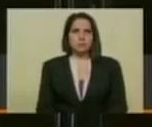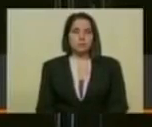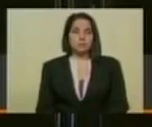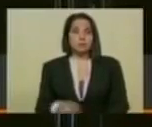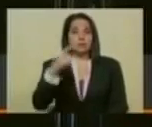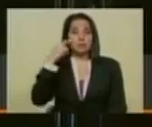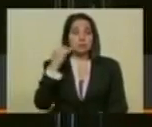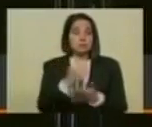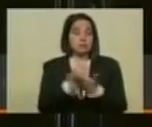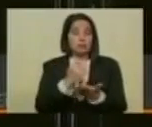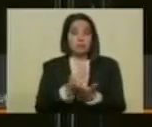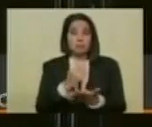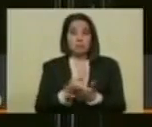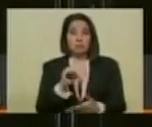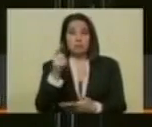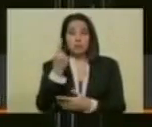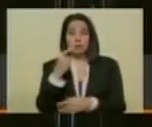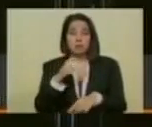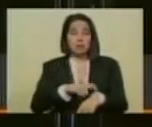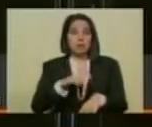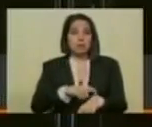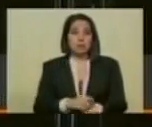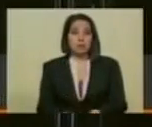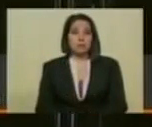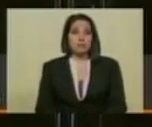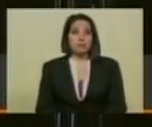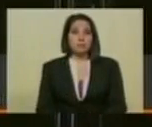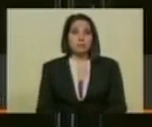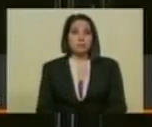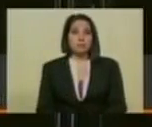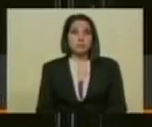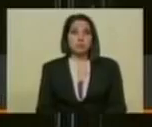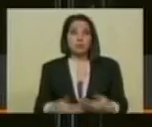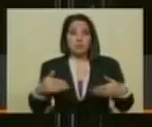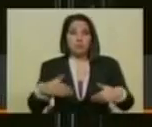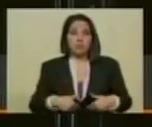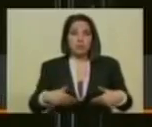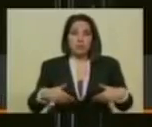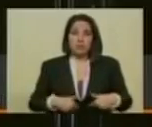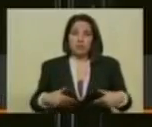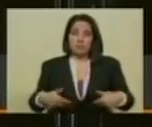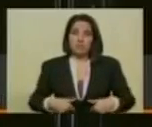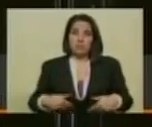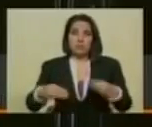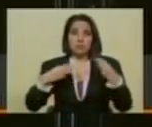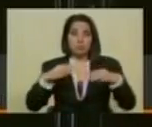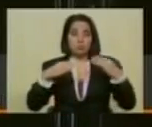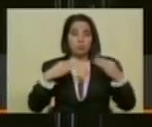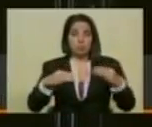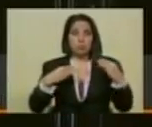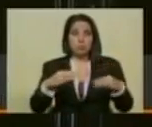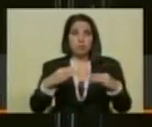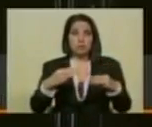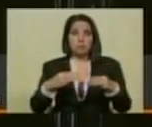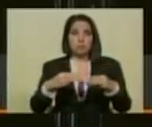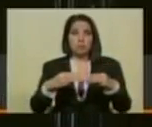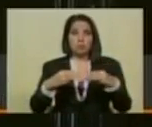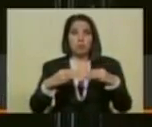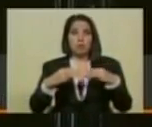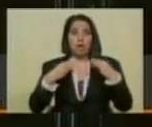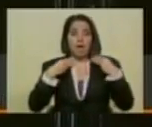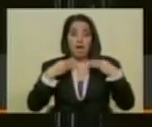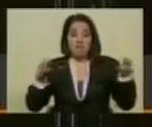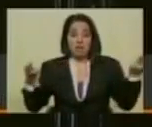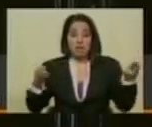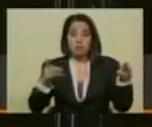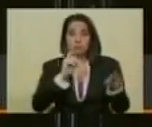Testigo de primer nivel de los esfuerzos públicos, privados, abiertos, secretos.